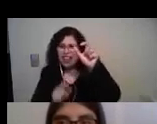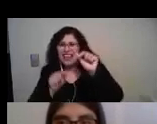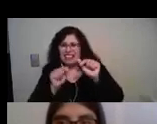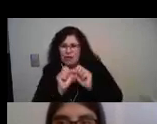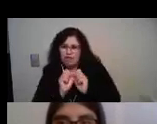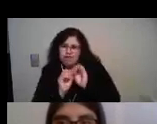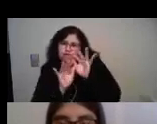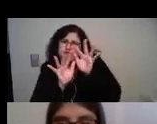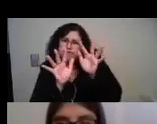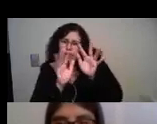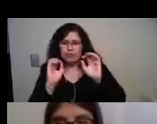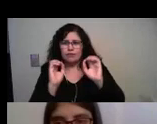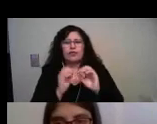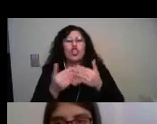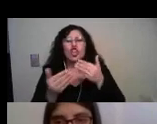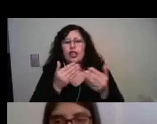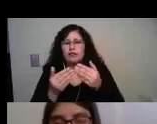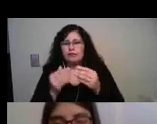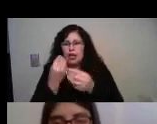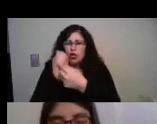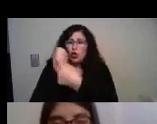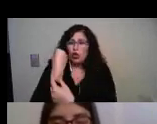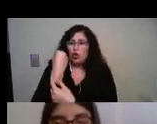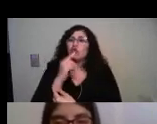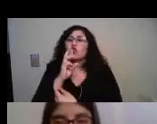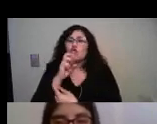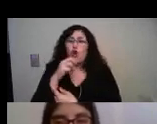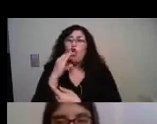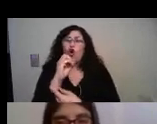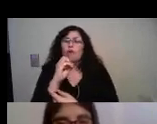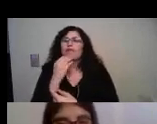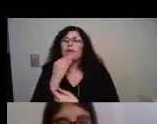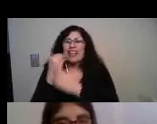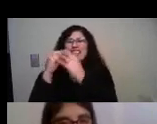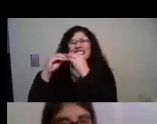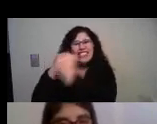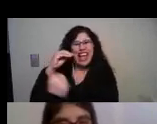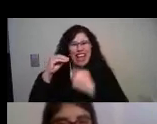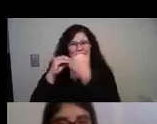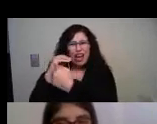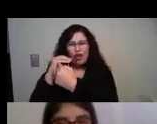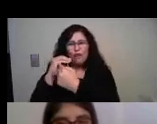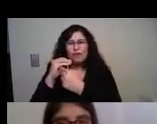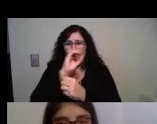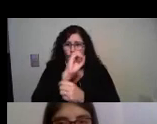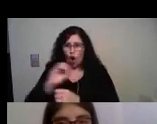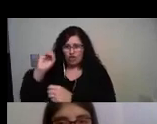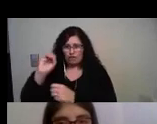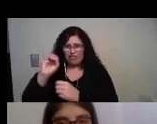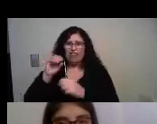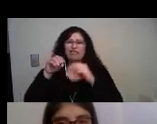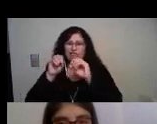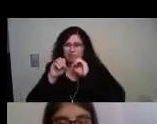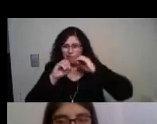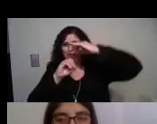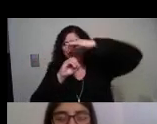principalmente a tronco encefálico, ya cerebelo y el lóbulo occipital, ¿de acuerdo?